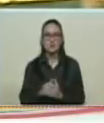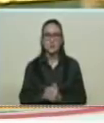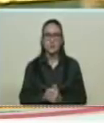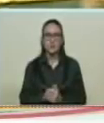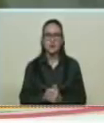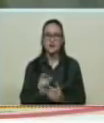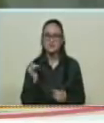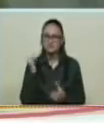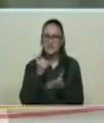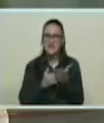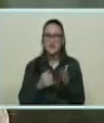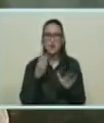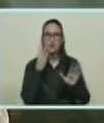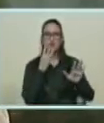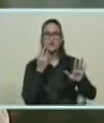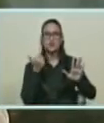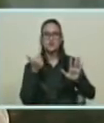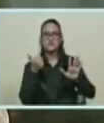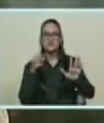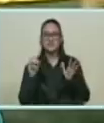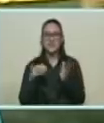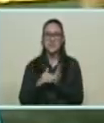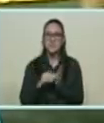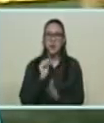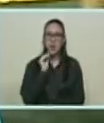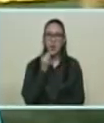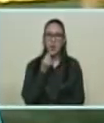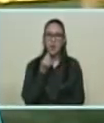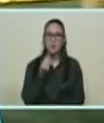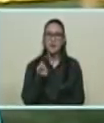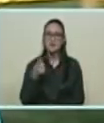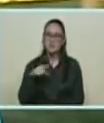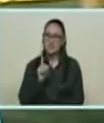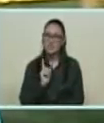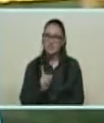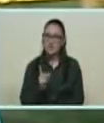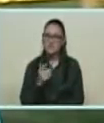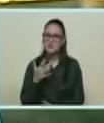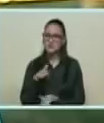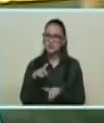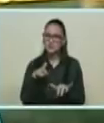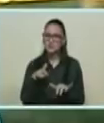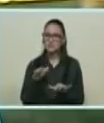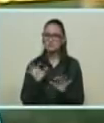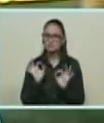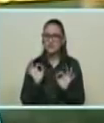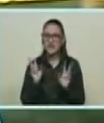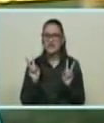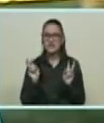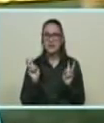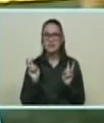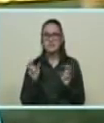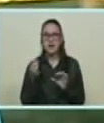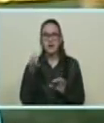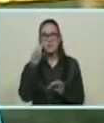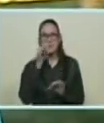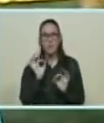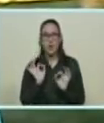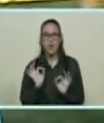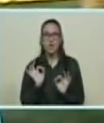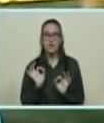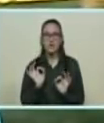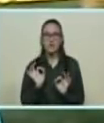que están inscritos 860 mil jóvenes. Ahí debes tener varios miles especialistas en criptomonedas.